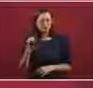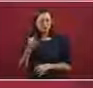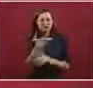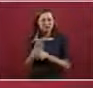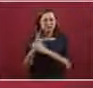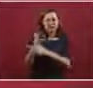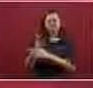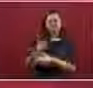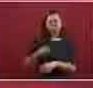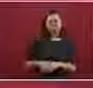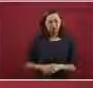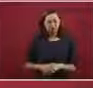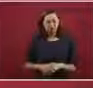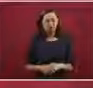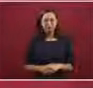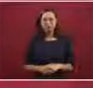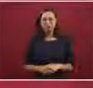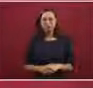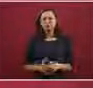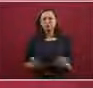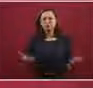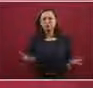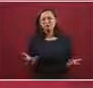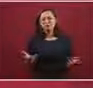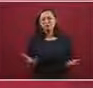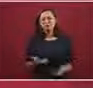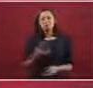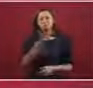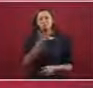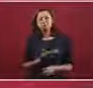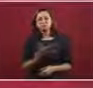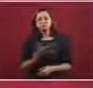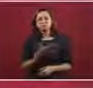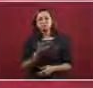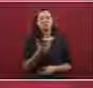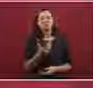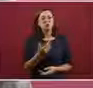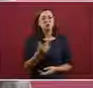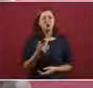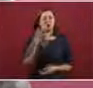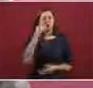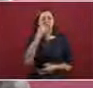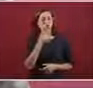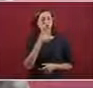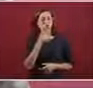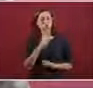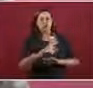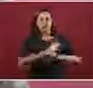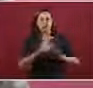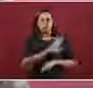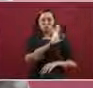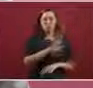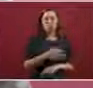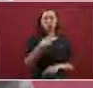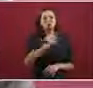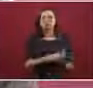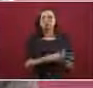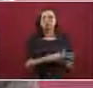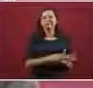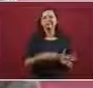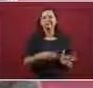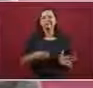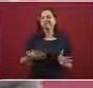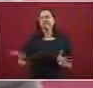ya no está don Porfirio, pero quedó doña Porfiria. A pesar de que la revolución